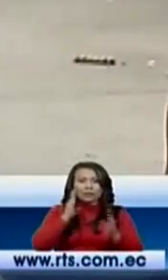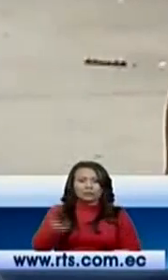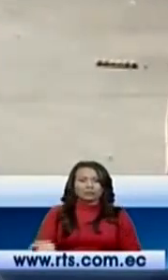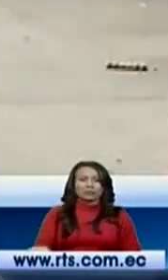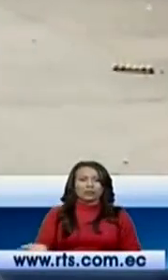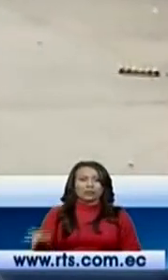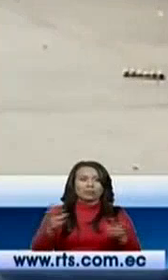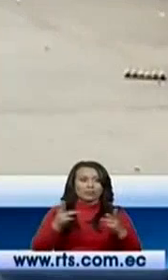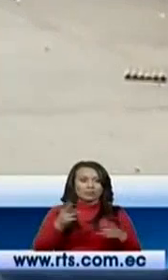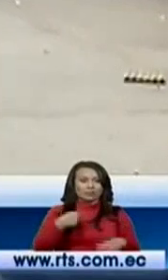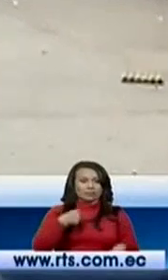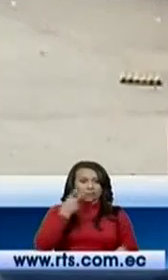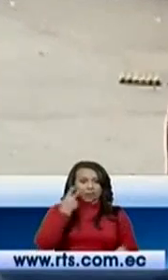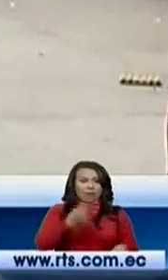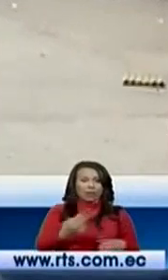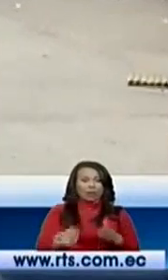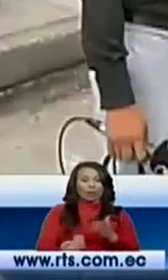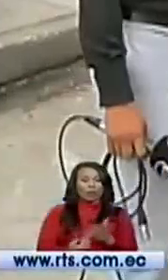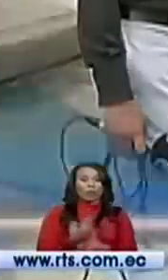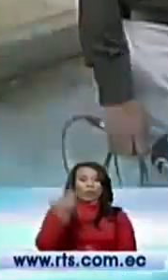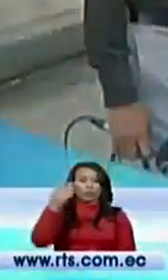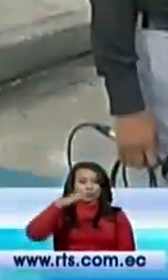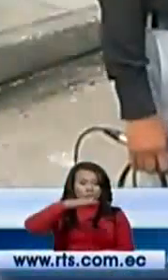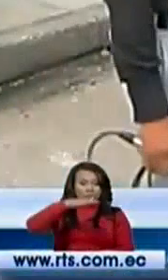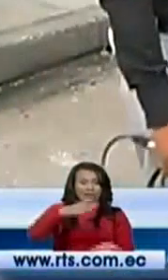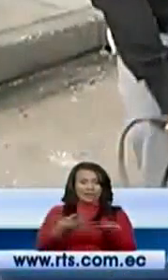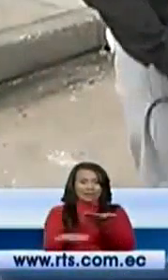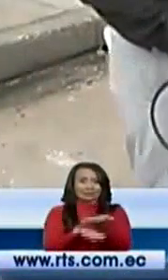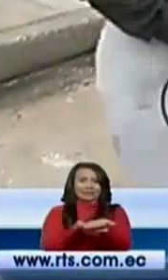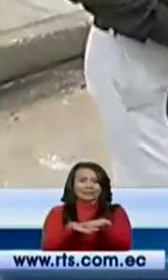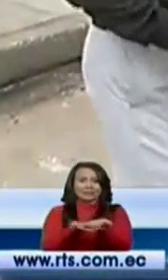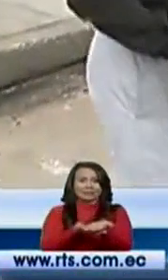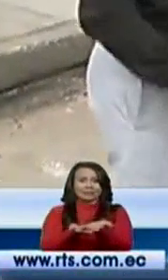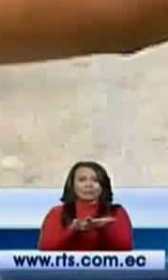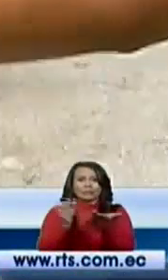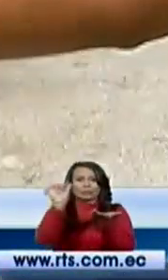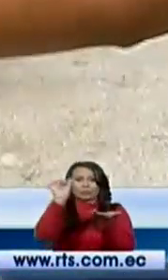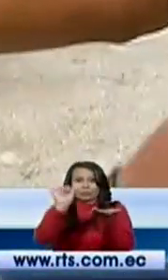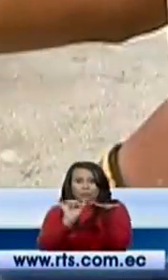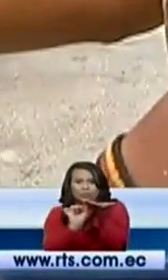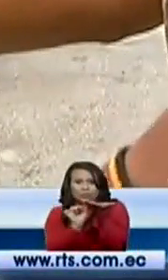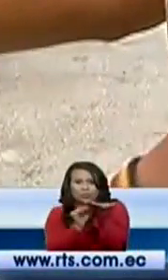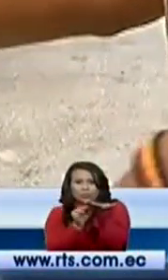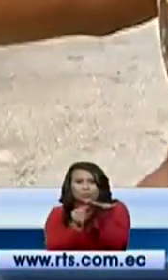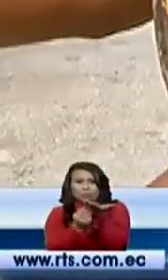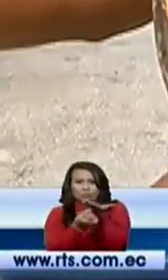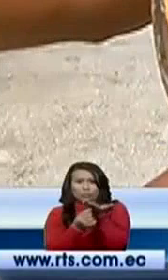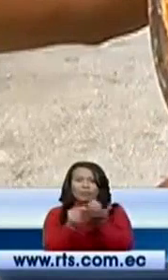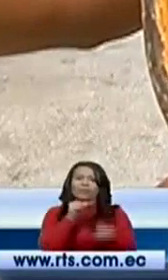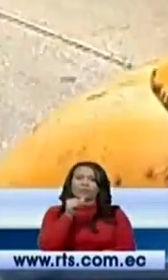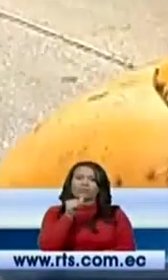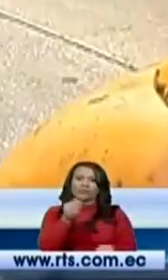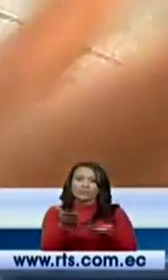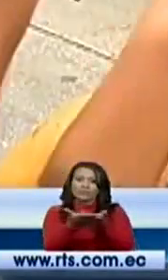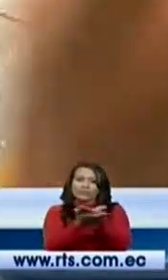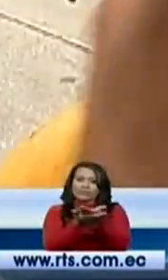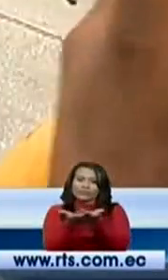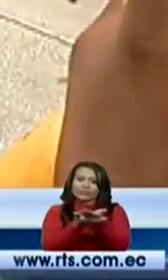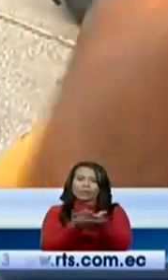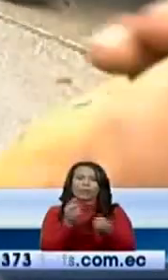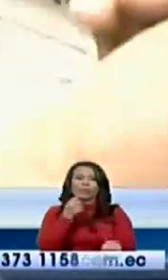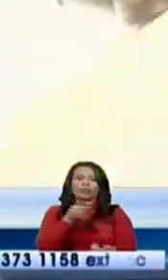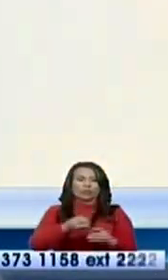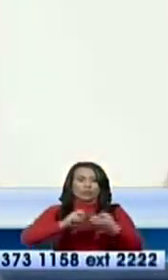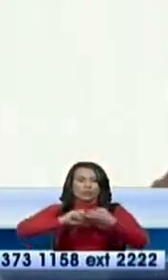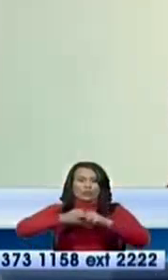mismo, usted lo ve así nuevo, pero por debajo a veces vienen pequeñas fisuras, como que no queda bien sellado con la soldadura y entonces ya vienen